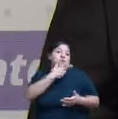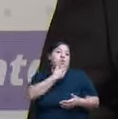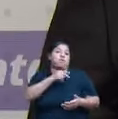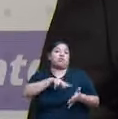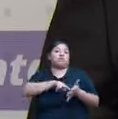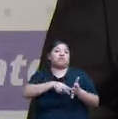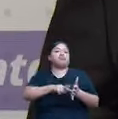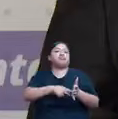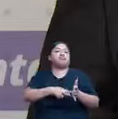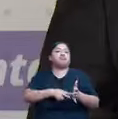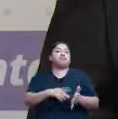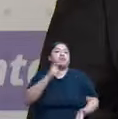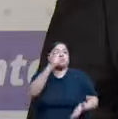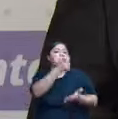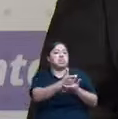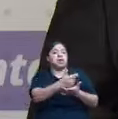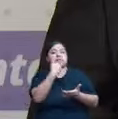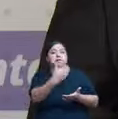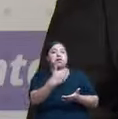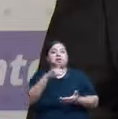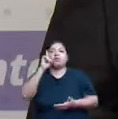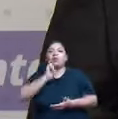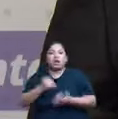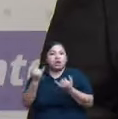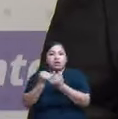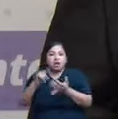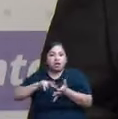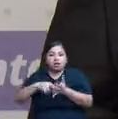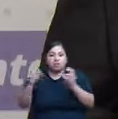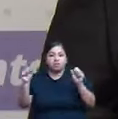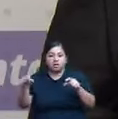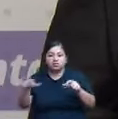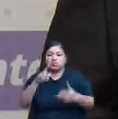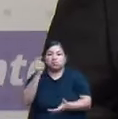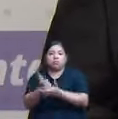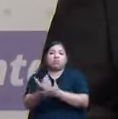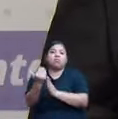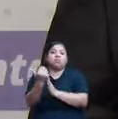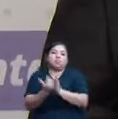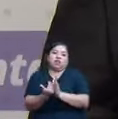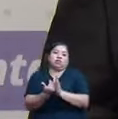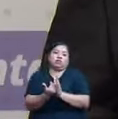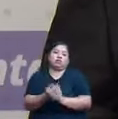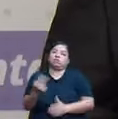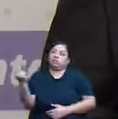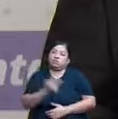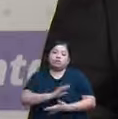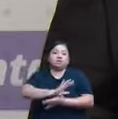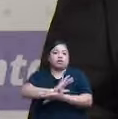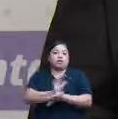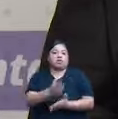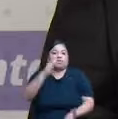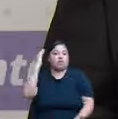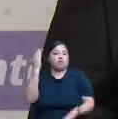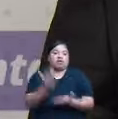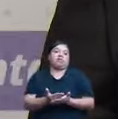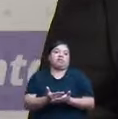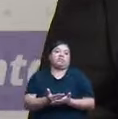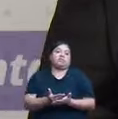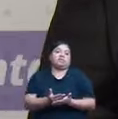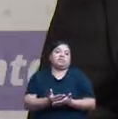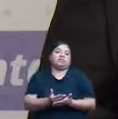cantidad, llega una ingeniera y le paga menos. Hoy vamos a acabar con toda esta discriminación. Hoy comentarles que al